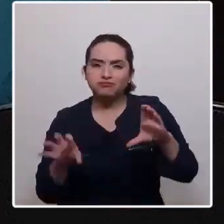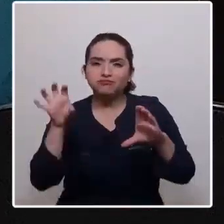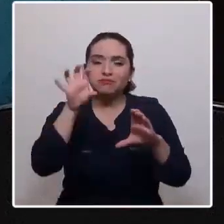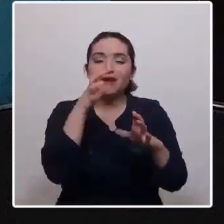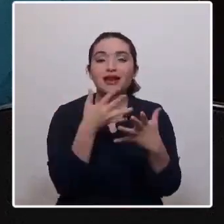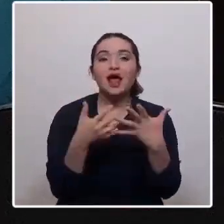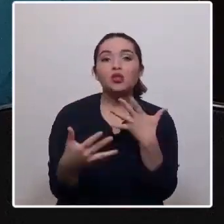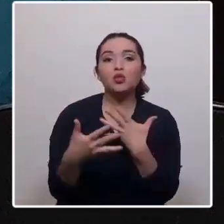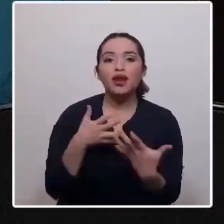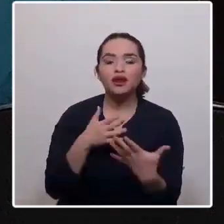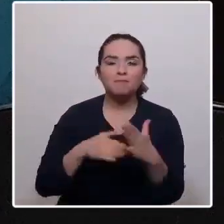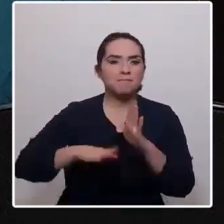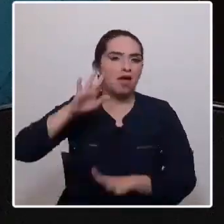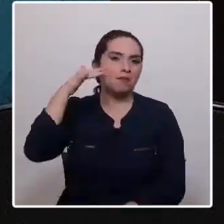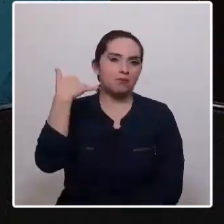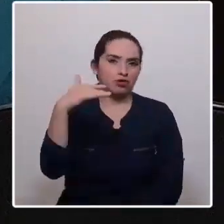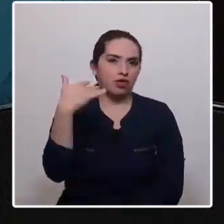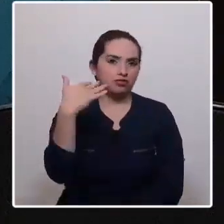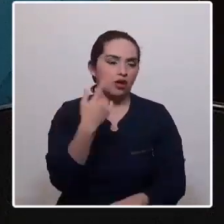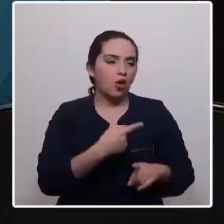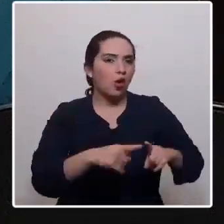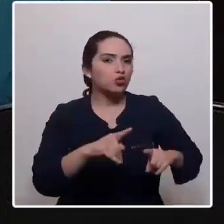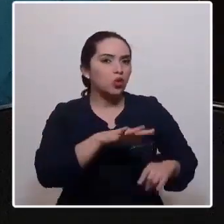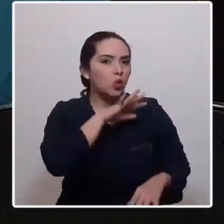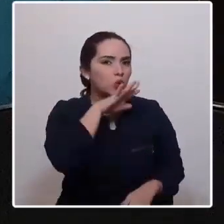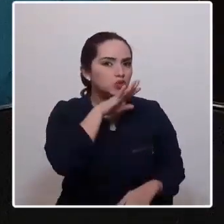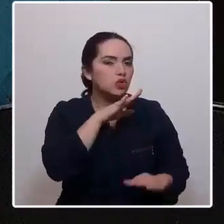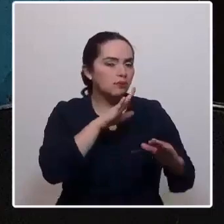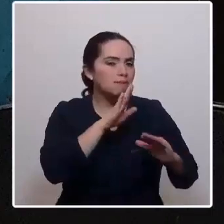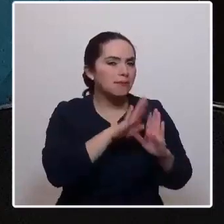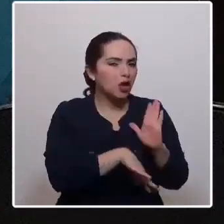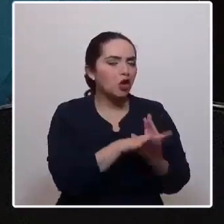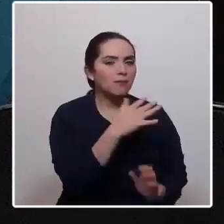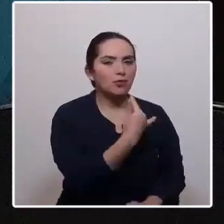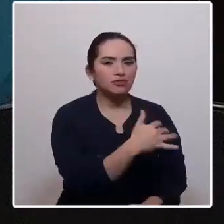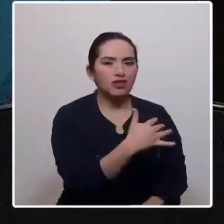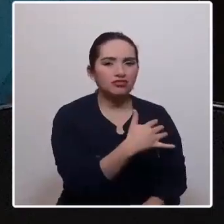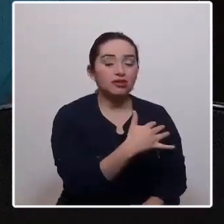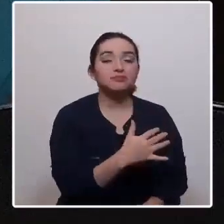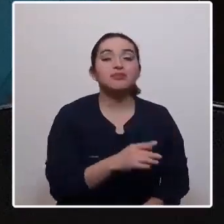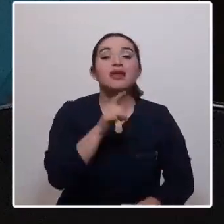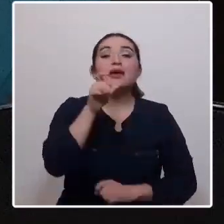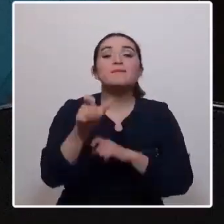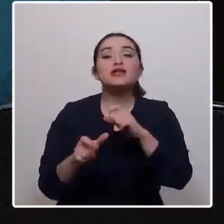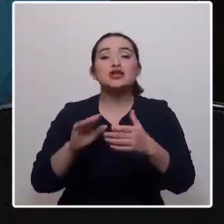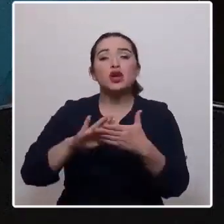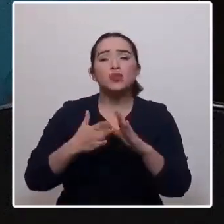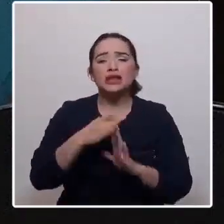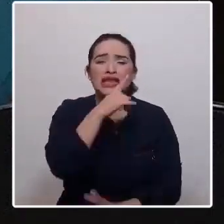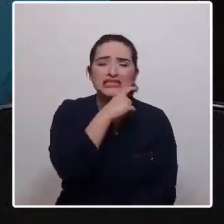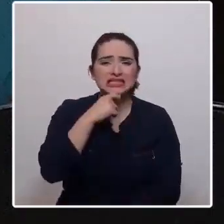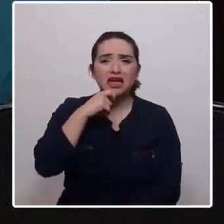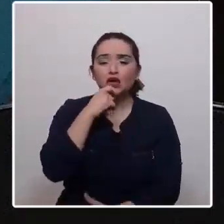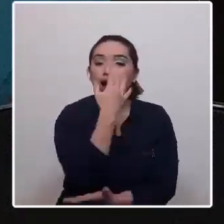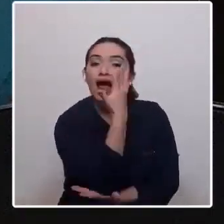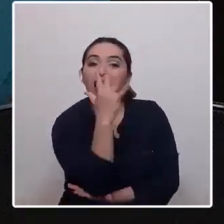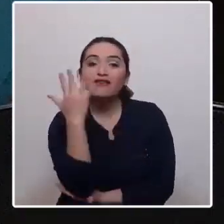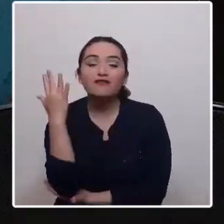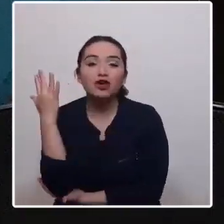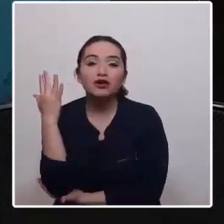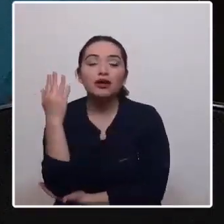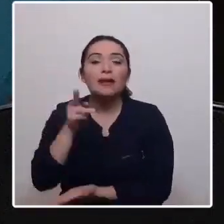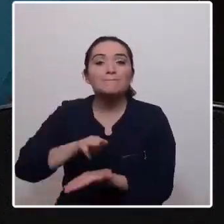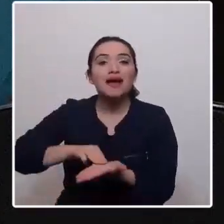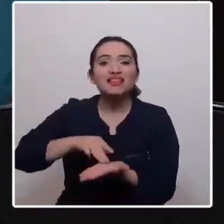los demás usos, para así no tener más comunidades secas rodeadas de paltos verdes. También los artículos 4 y 5 sobre la